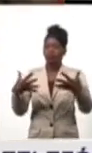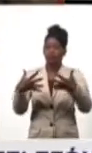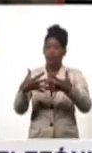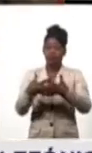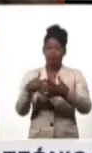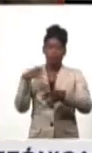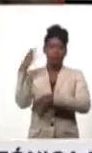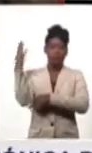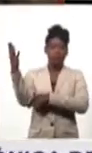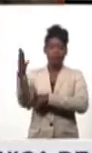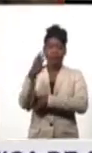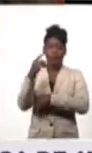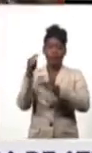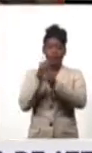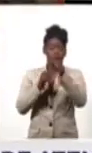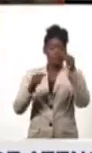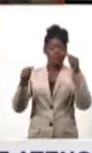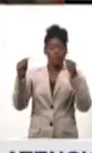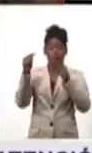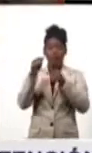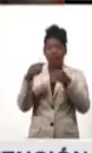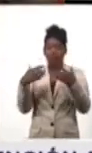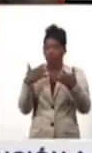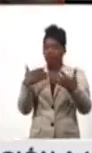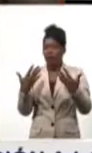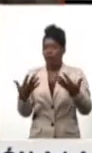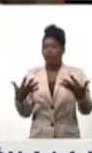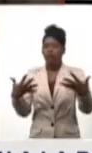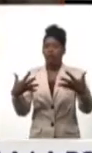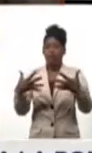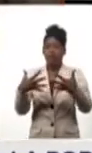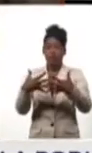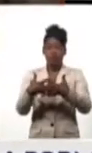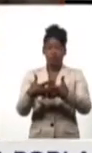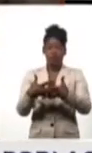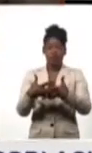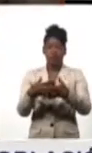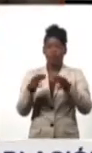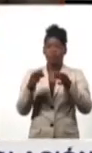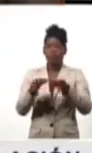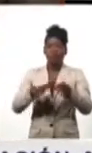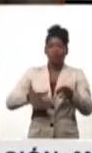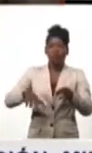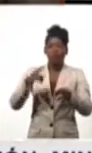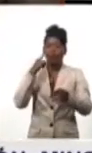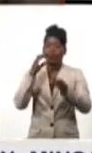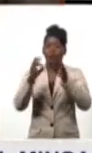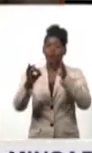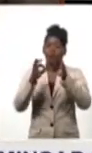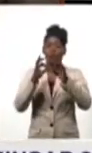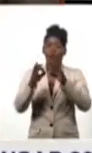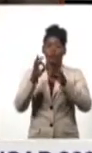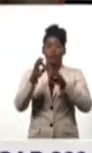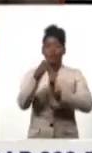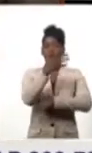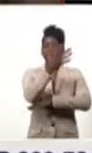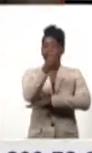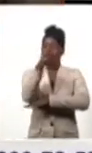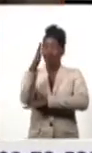primer objetivo general de ese eje estratégico está relacionado justamente con la conservación y uso sostenible de la biodiversidad y de los